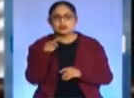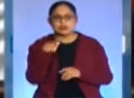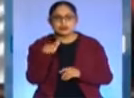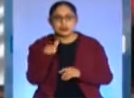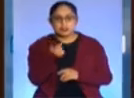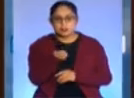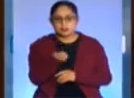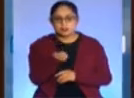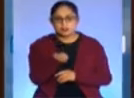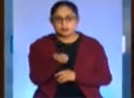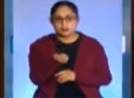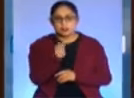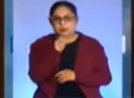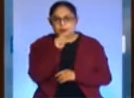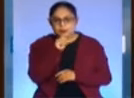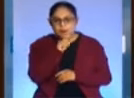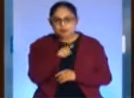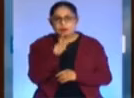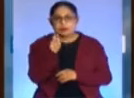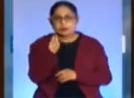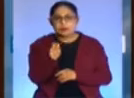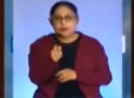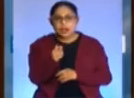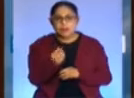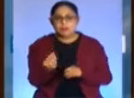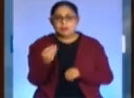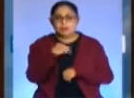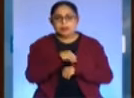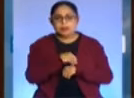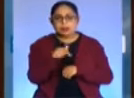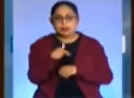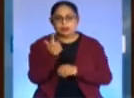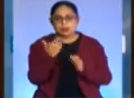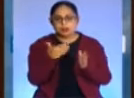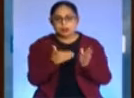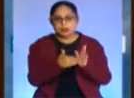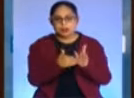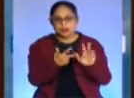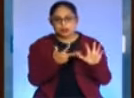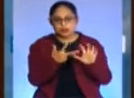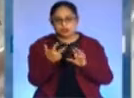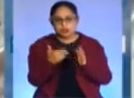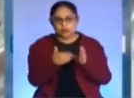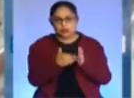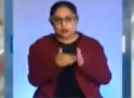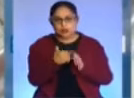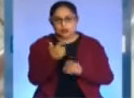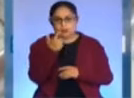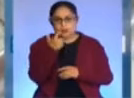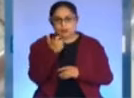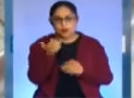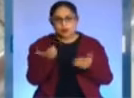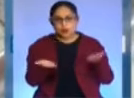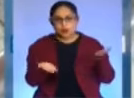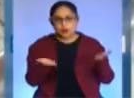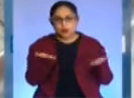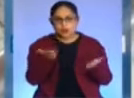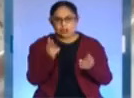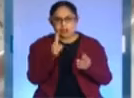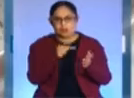81.546.087.917 pesos, mismos que significan un incremento de 12.884 millones de pesos comparado con el ejercicio